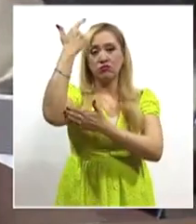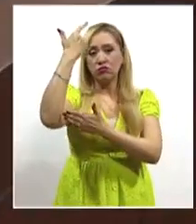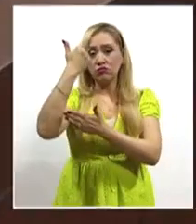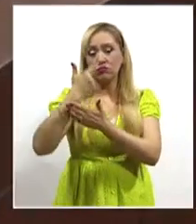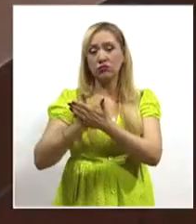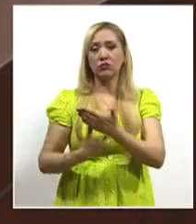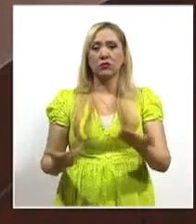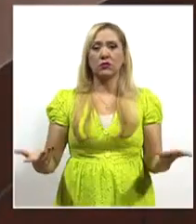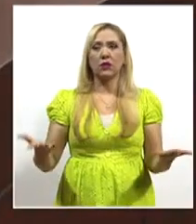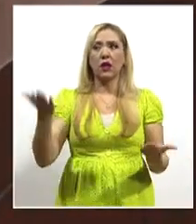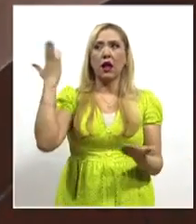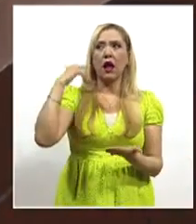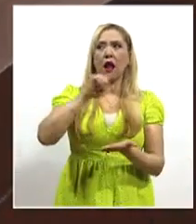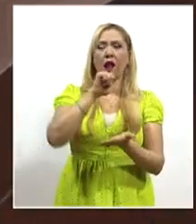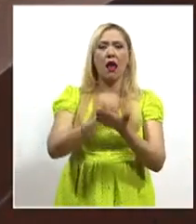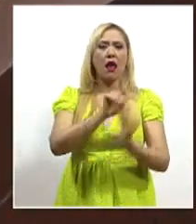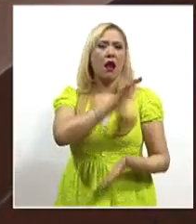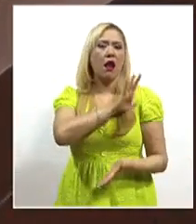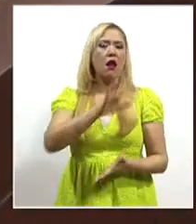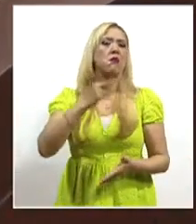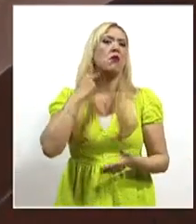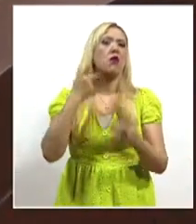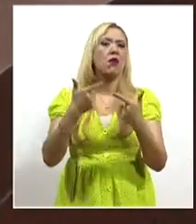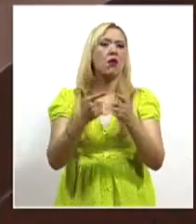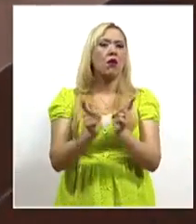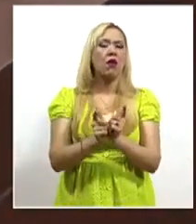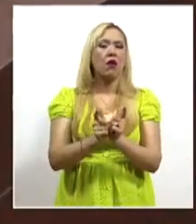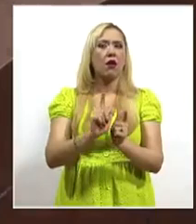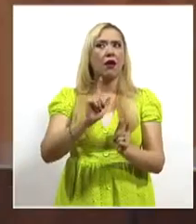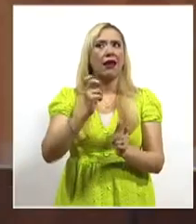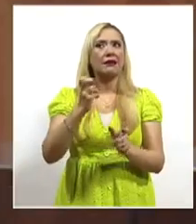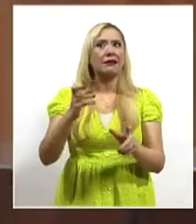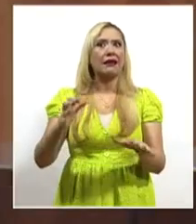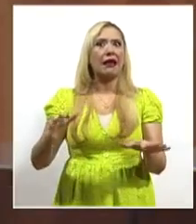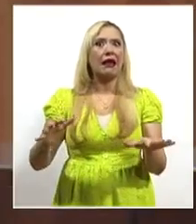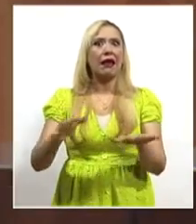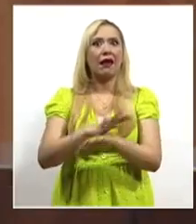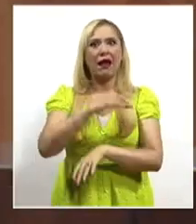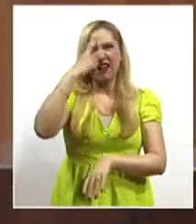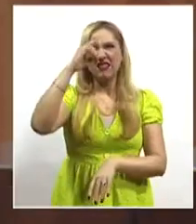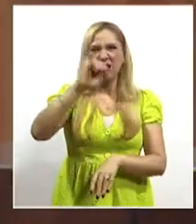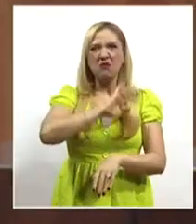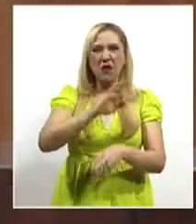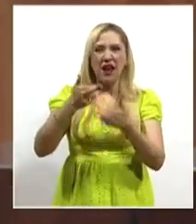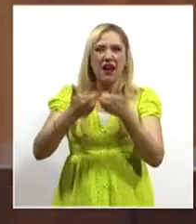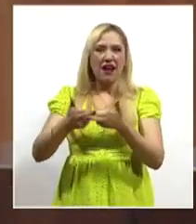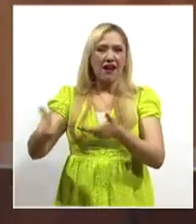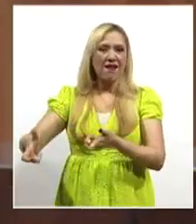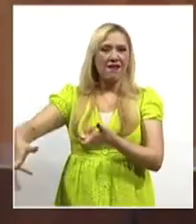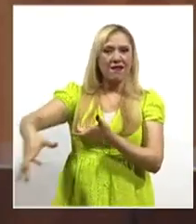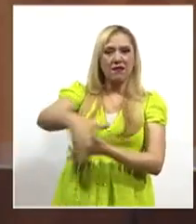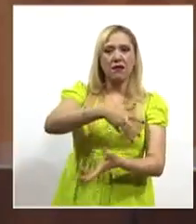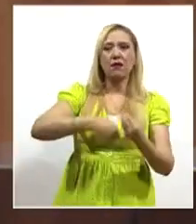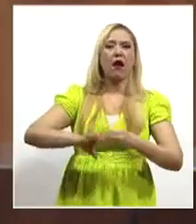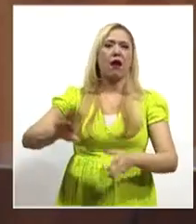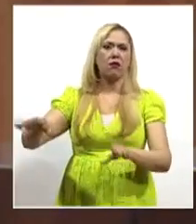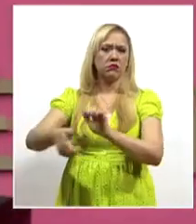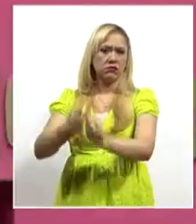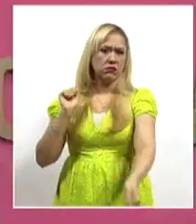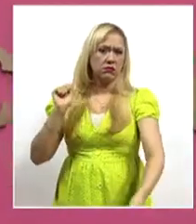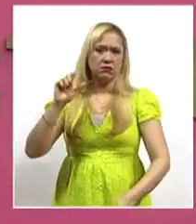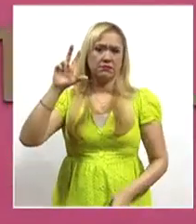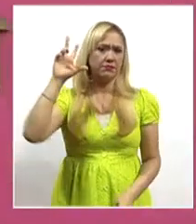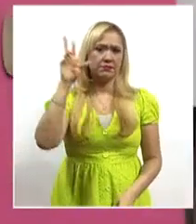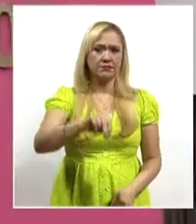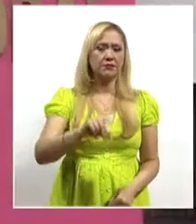la reforma a la Ley General de Partidos Políticos, que abría la posibilidad de que pudieran usar dichos remanentes, decreto que tuvo